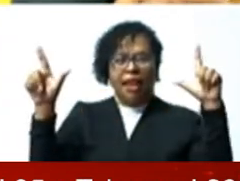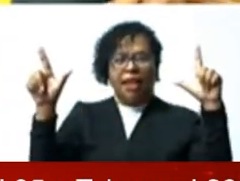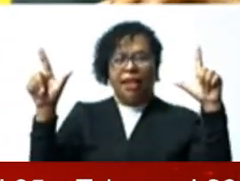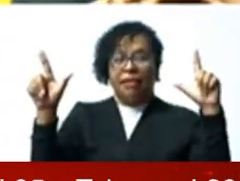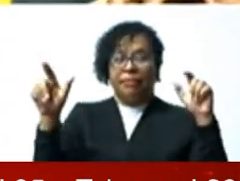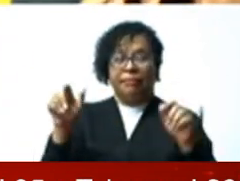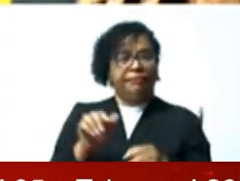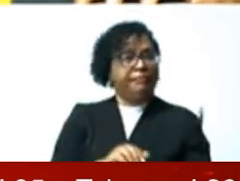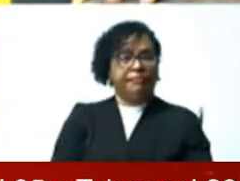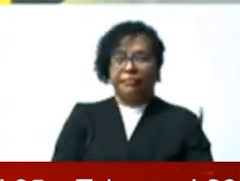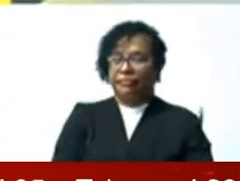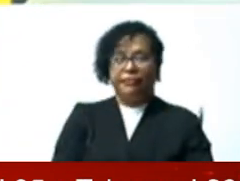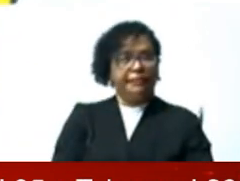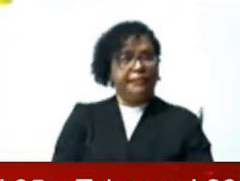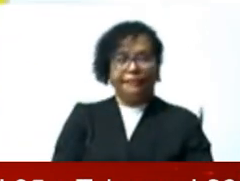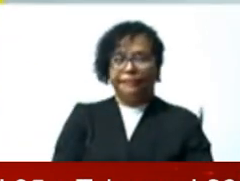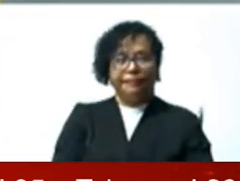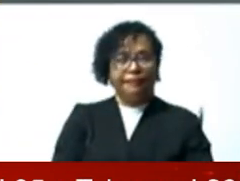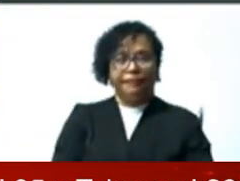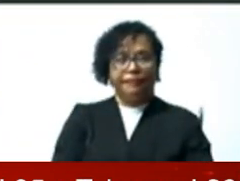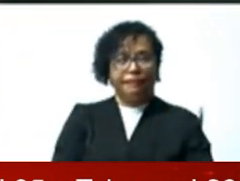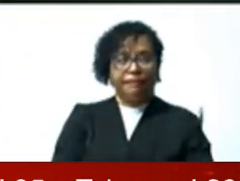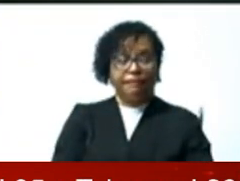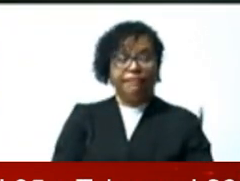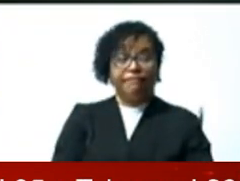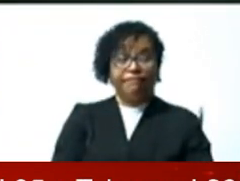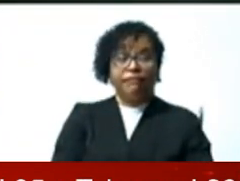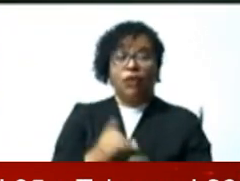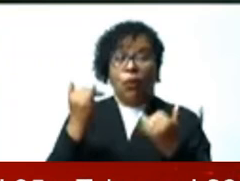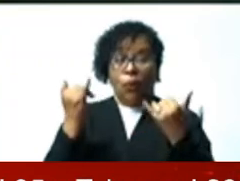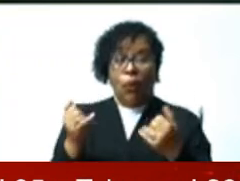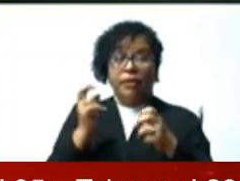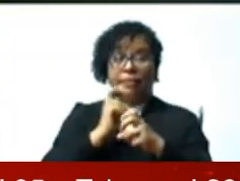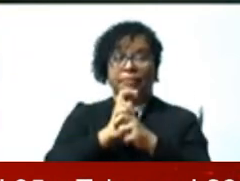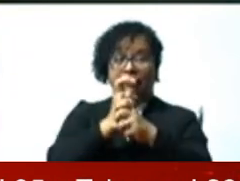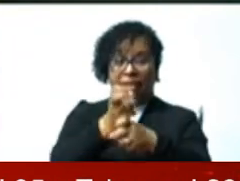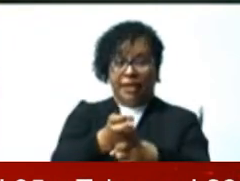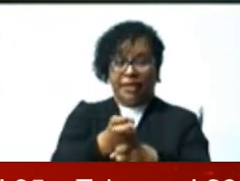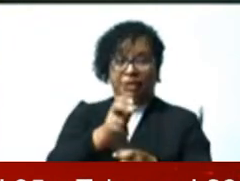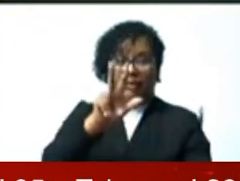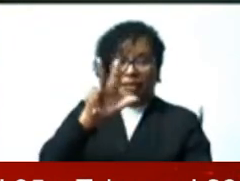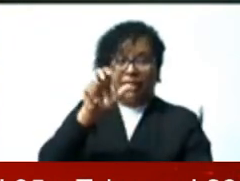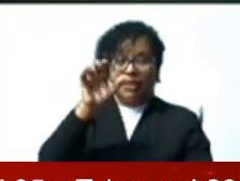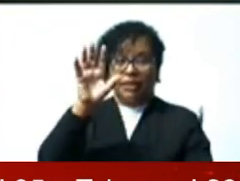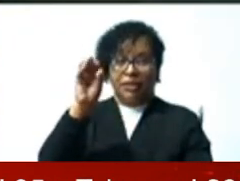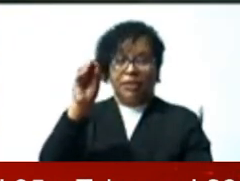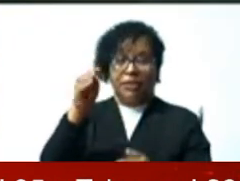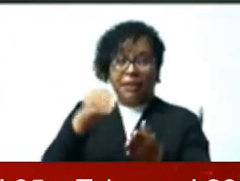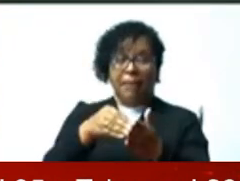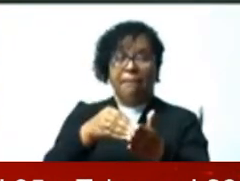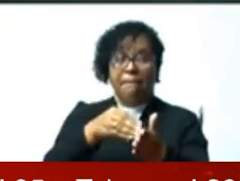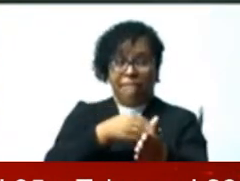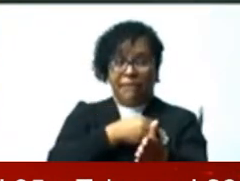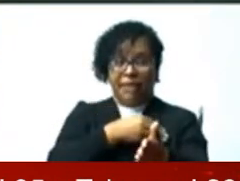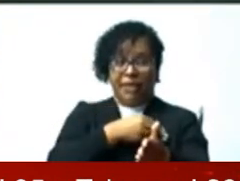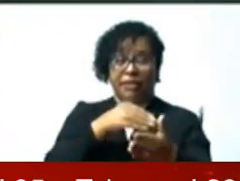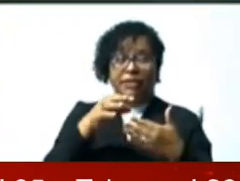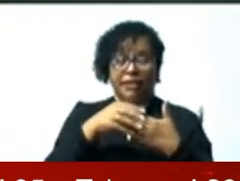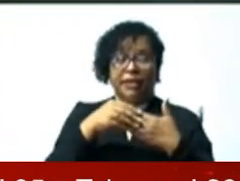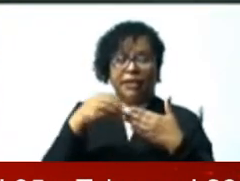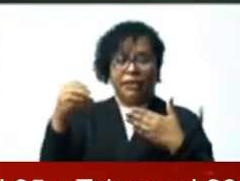les acabo de decir, por 350 millones de dólares para el Programa de Operaciones de Política de